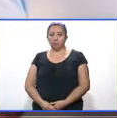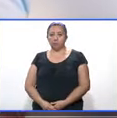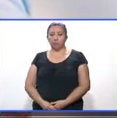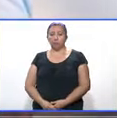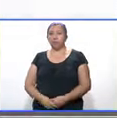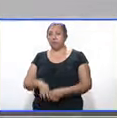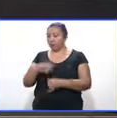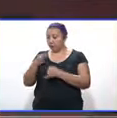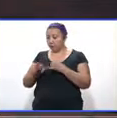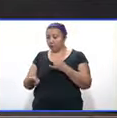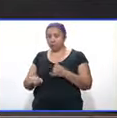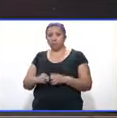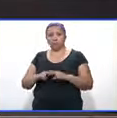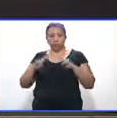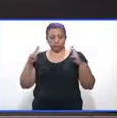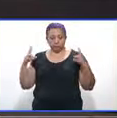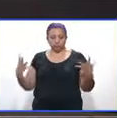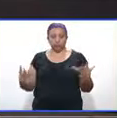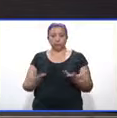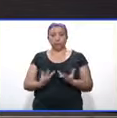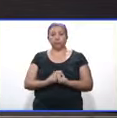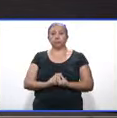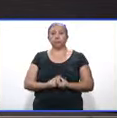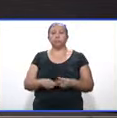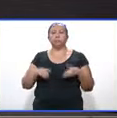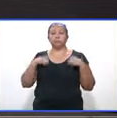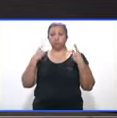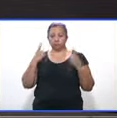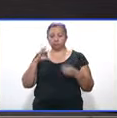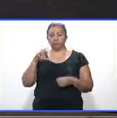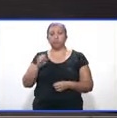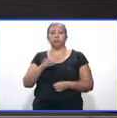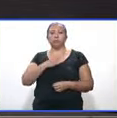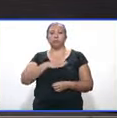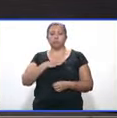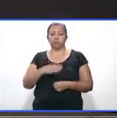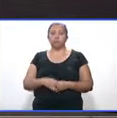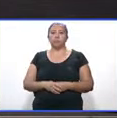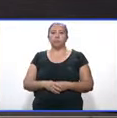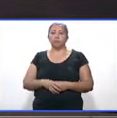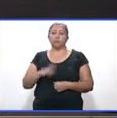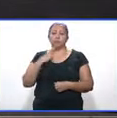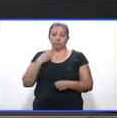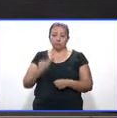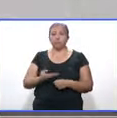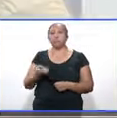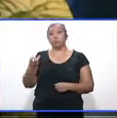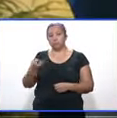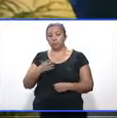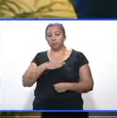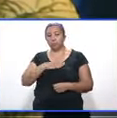Al final, si estamos unidas, va a dar un objetivo positivo, un resultado bueno para